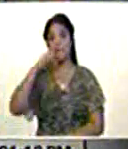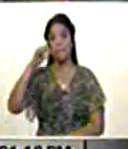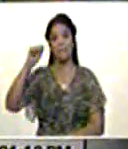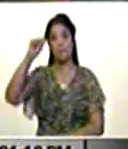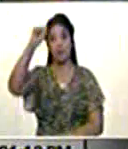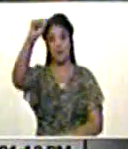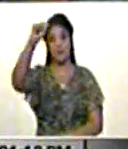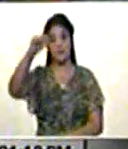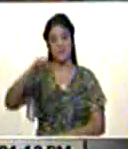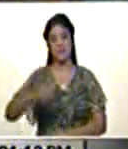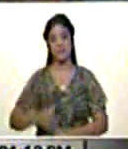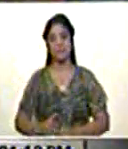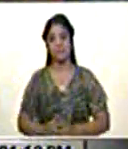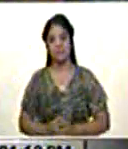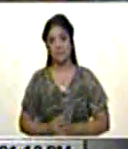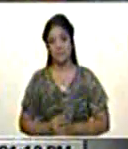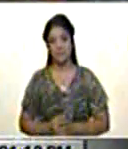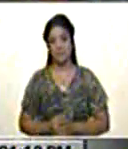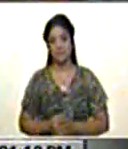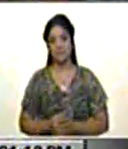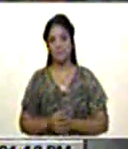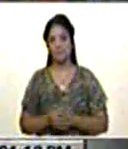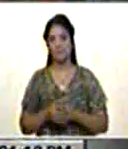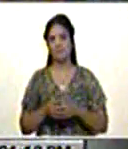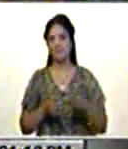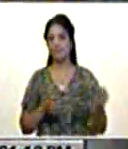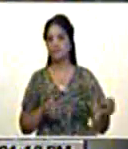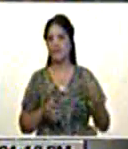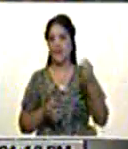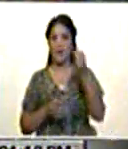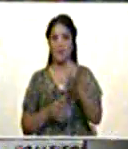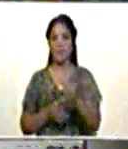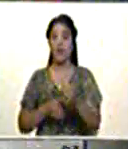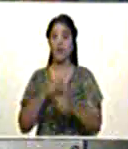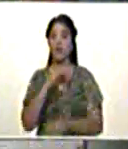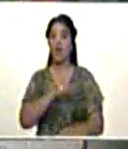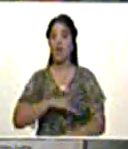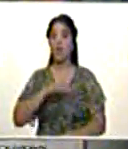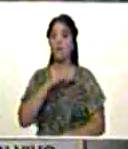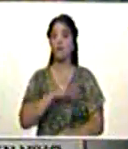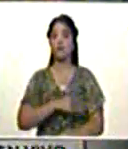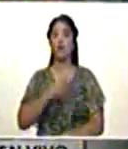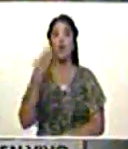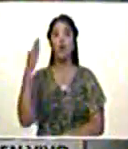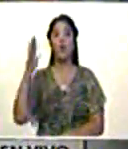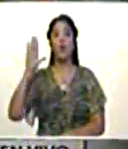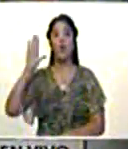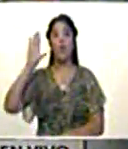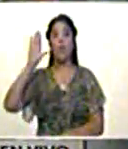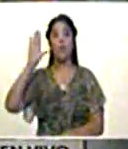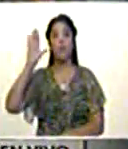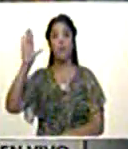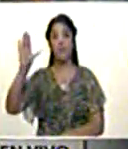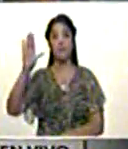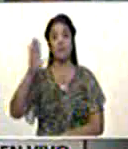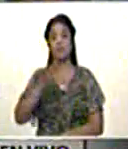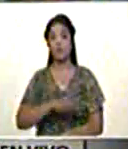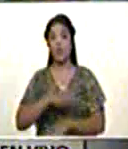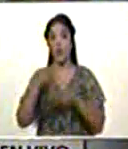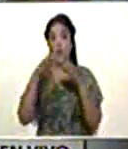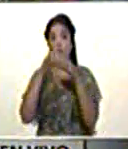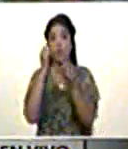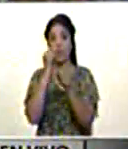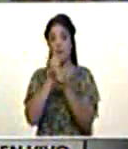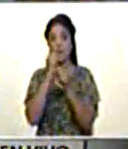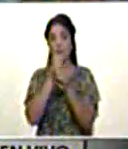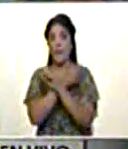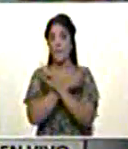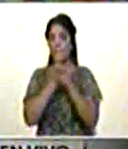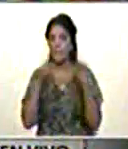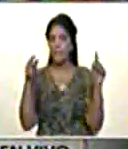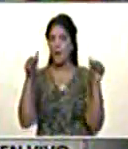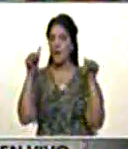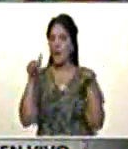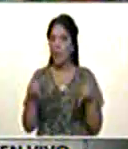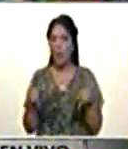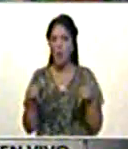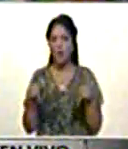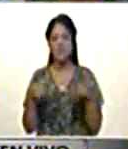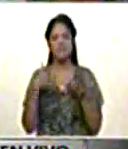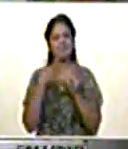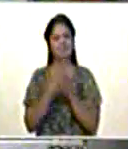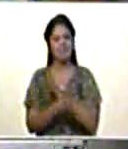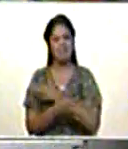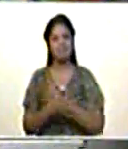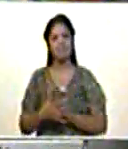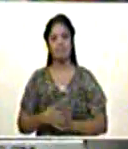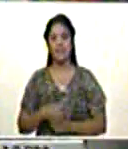Maduro Moro ha impuesto a la gran misión, el compromiso de todo el equipo de trabajo. Pero es que la jornada de hoy